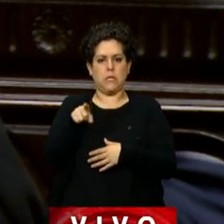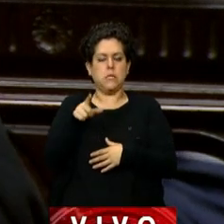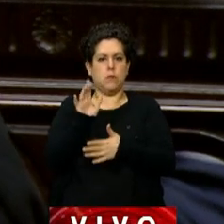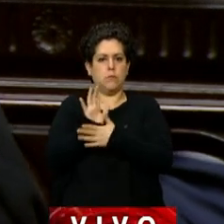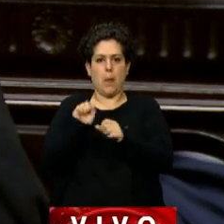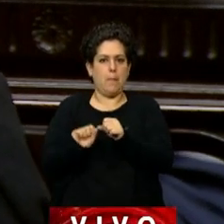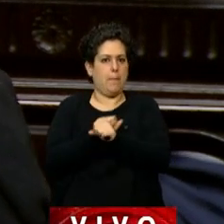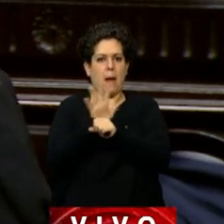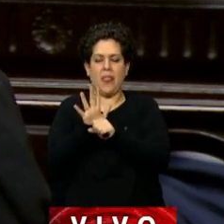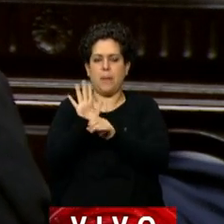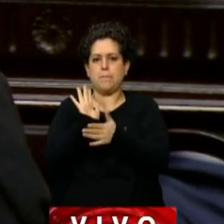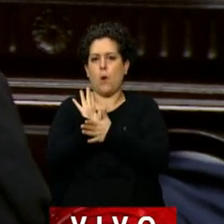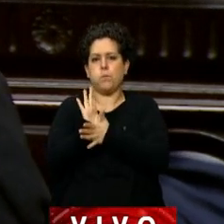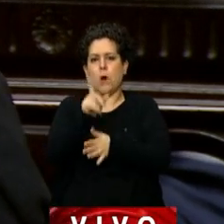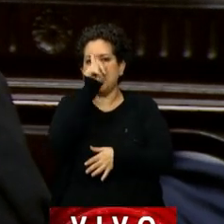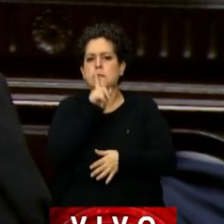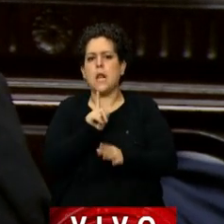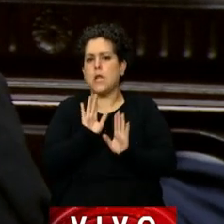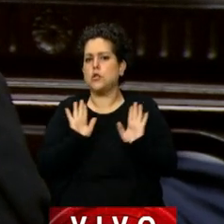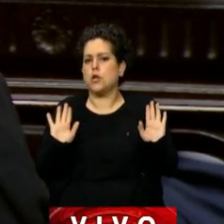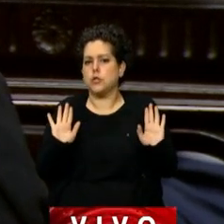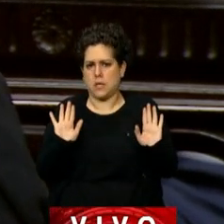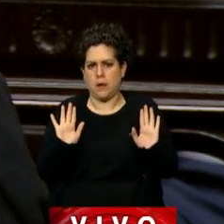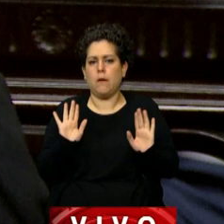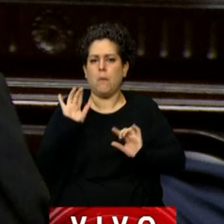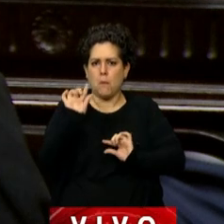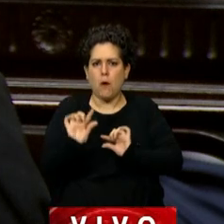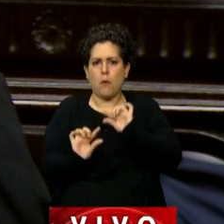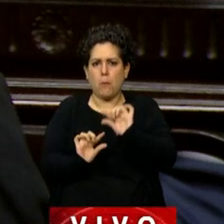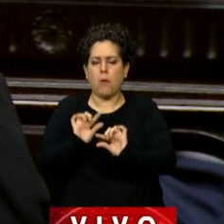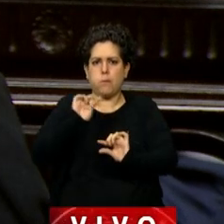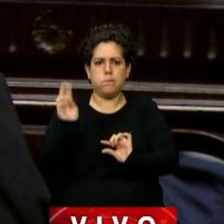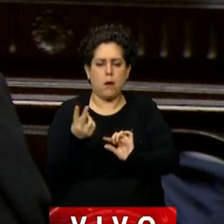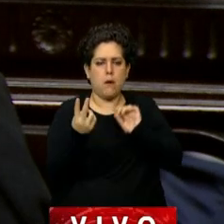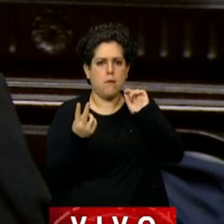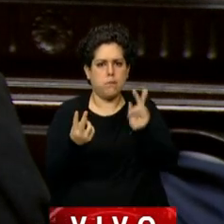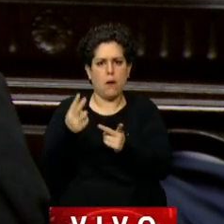una pandemia silenciosa que cada vez se cobra más vida.